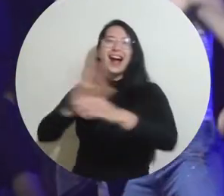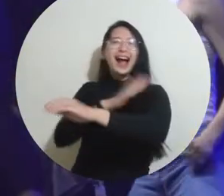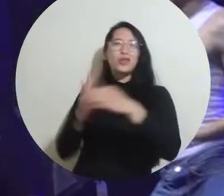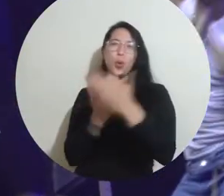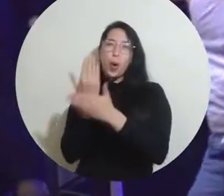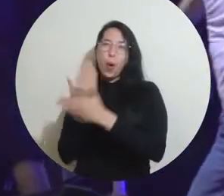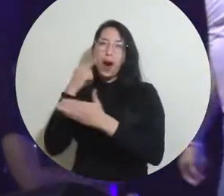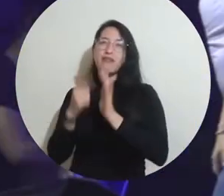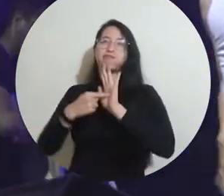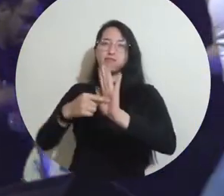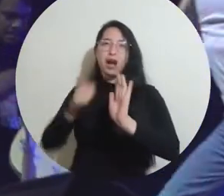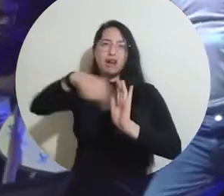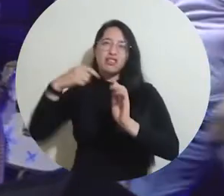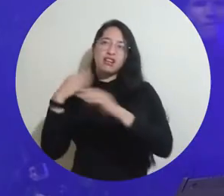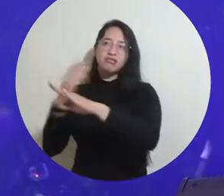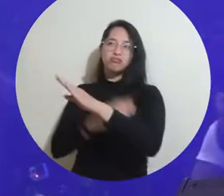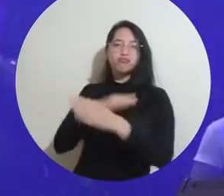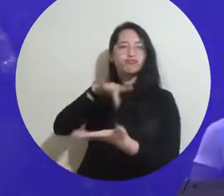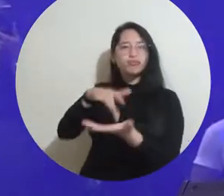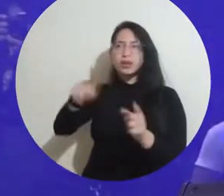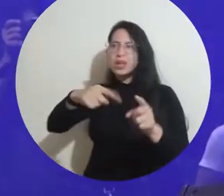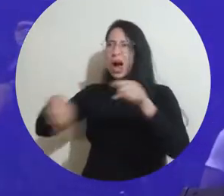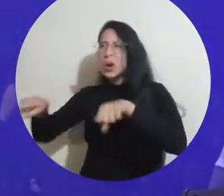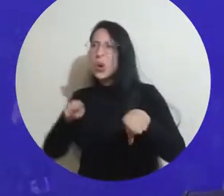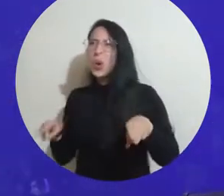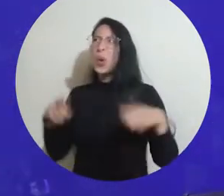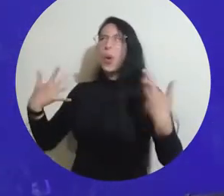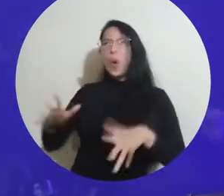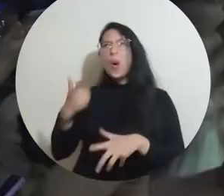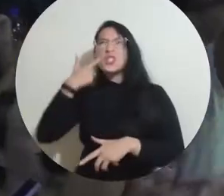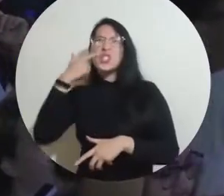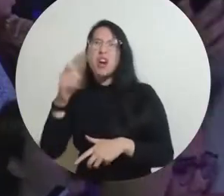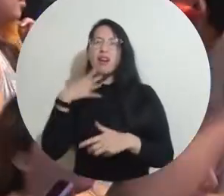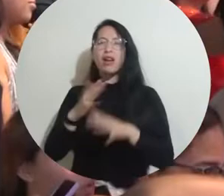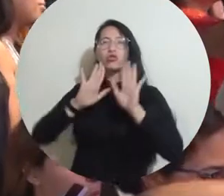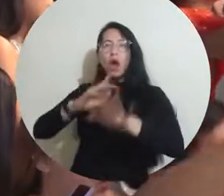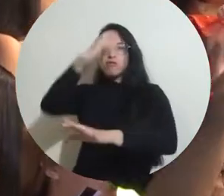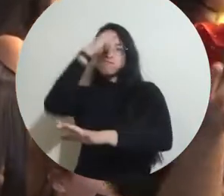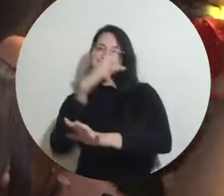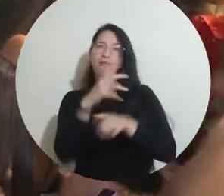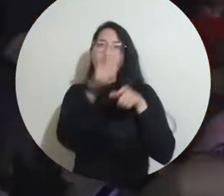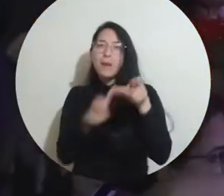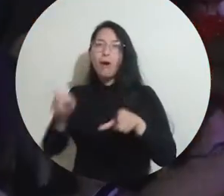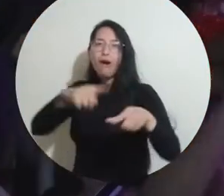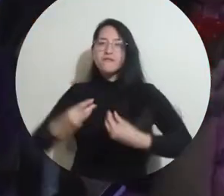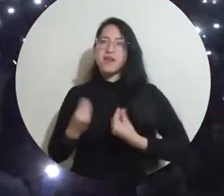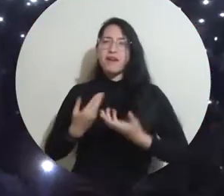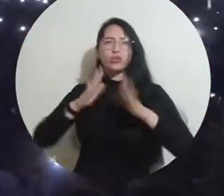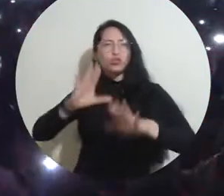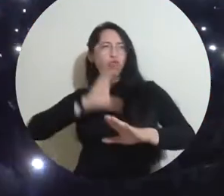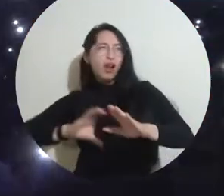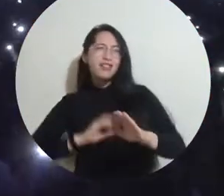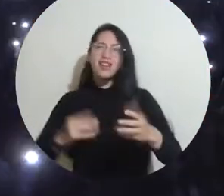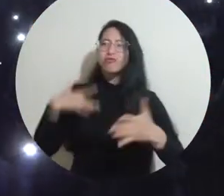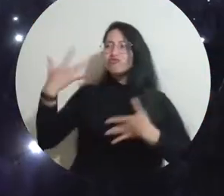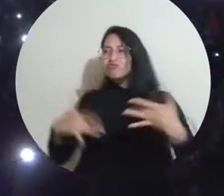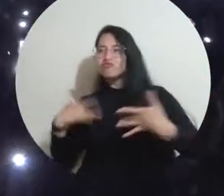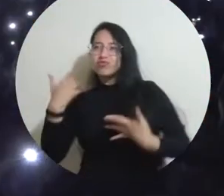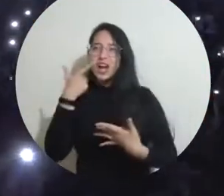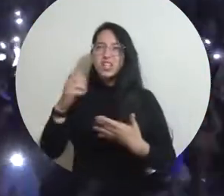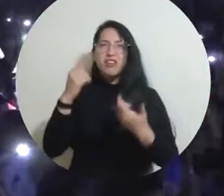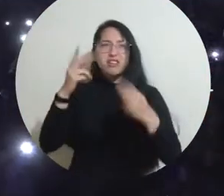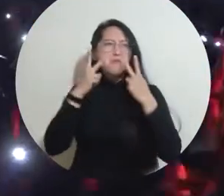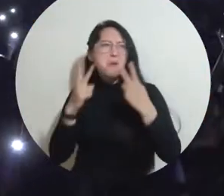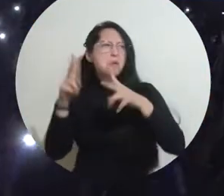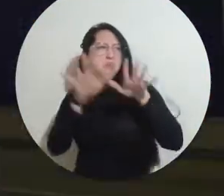como esa esa es el lugar donde se caracteriza como que la gente samaria y el feedback que tú puedes lograr aquí porque te dice mucho de lo que puede gustar en la